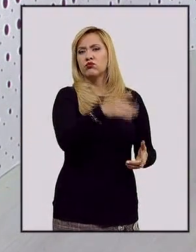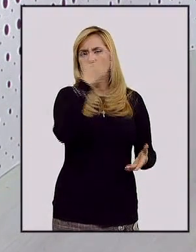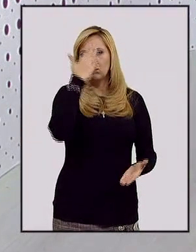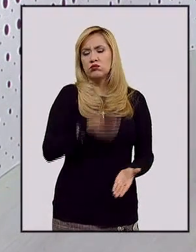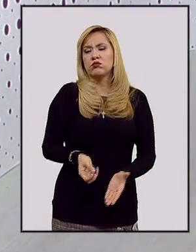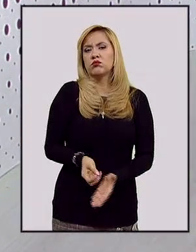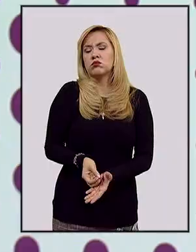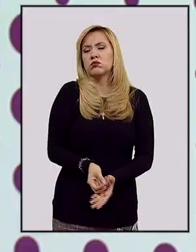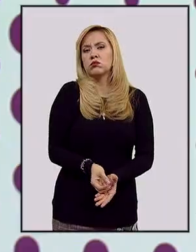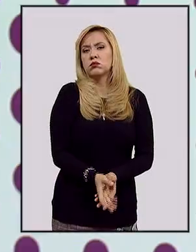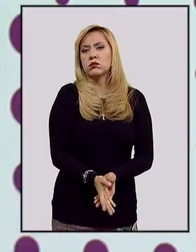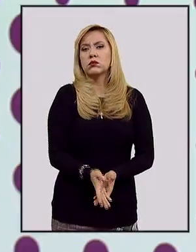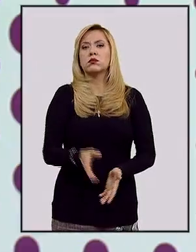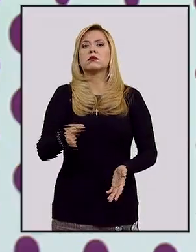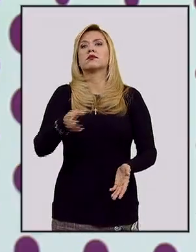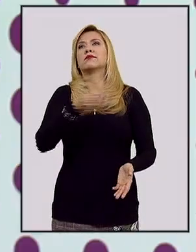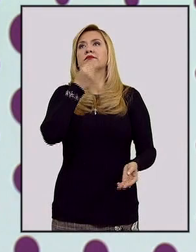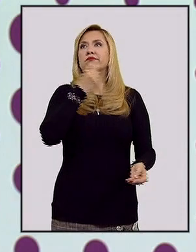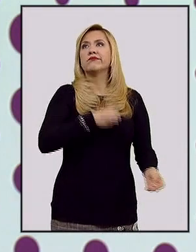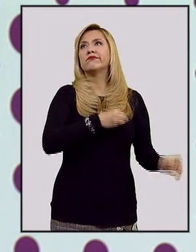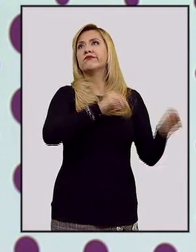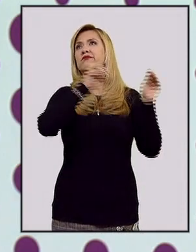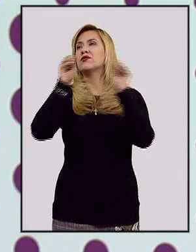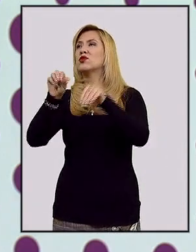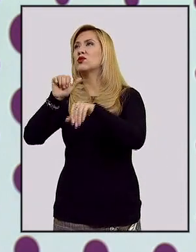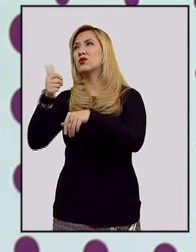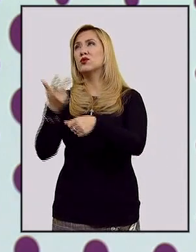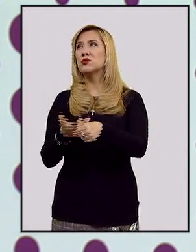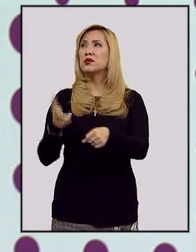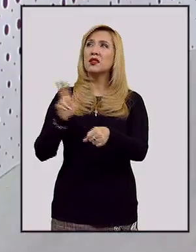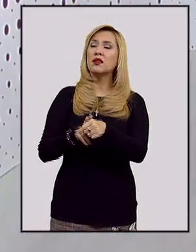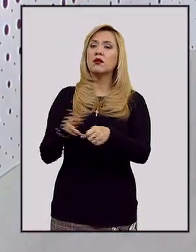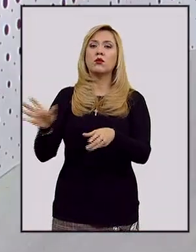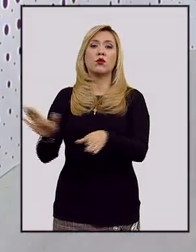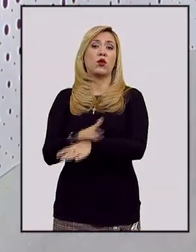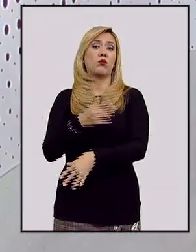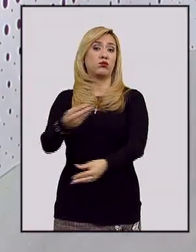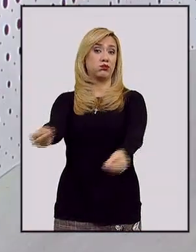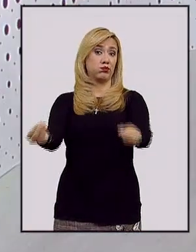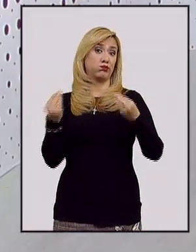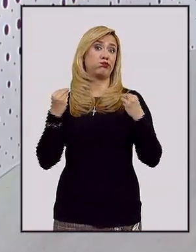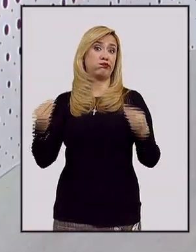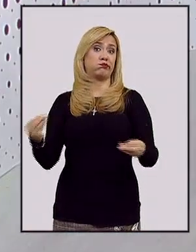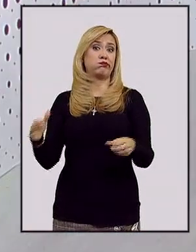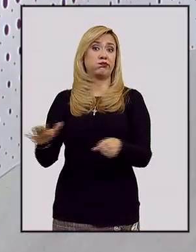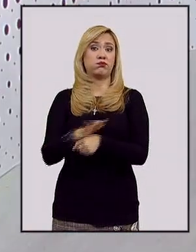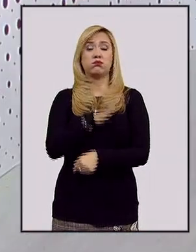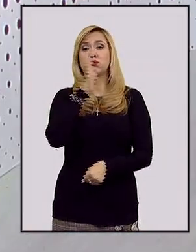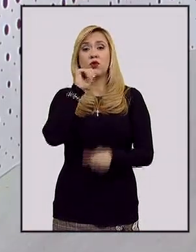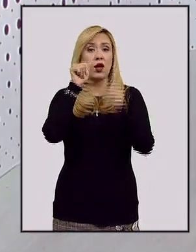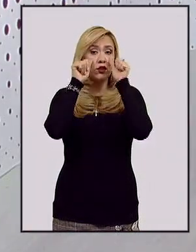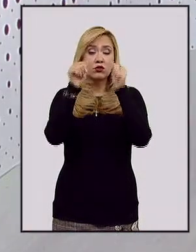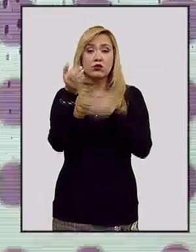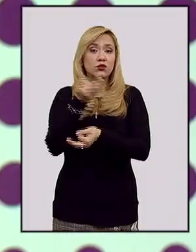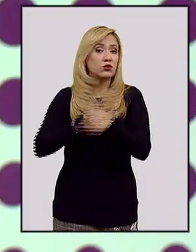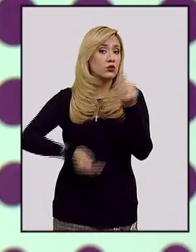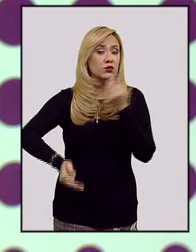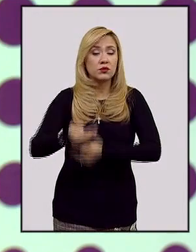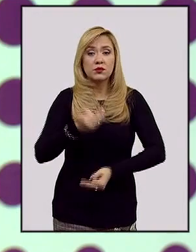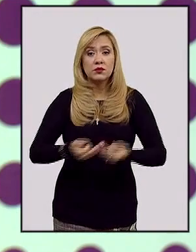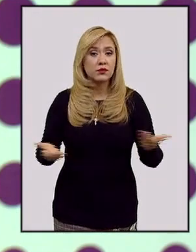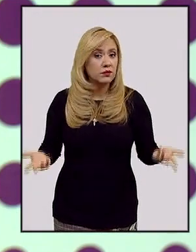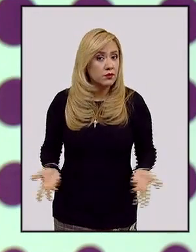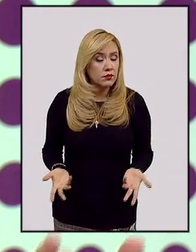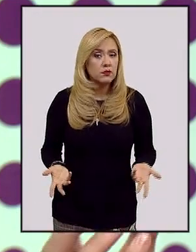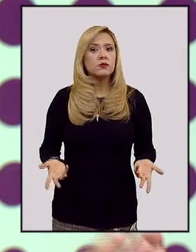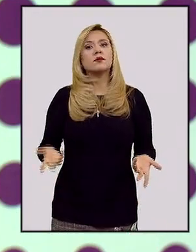en estos hospitales de segundo nivel. Es una demanda tremenda que el Estado no puede asumir y no puede atender a las mujeres de la manera